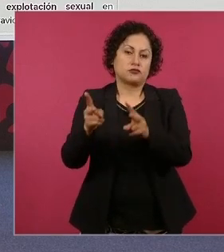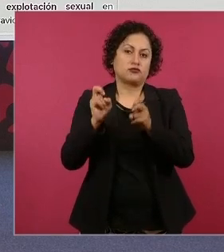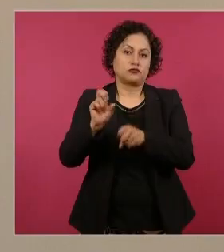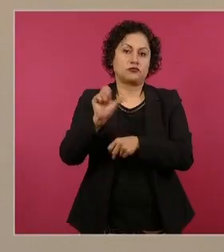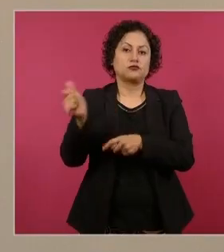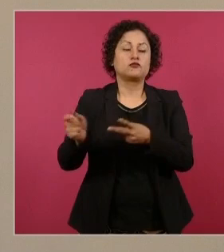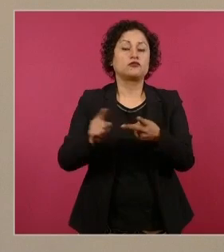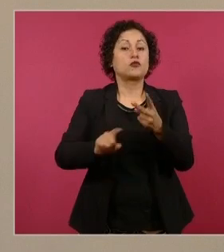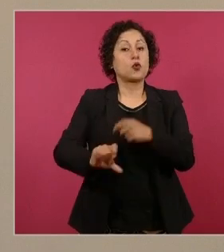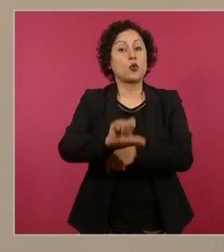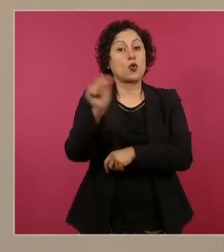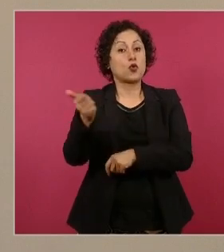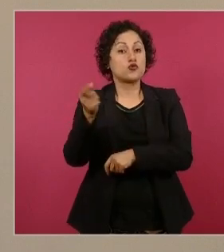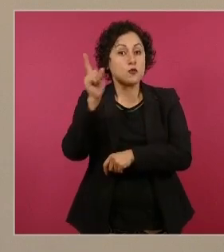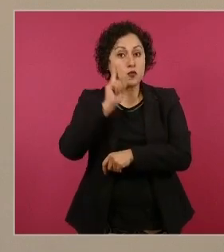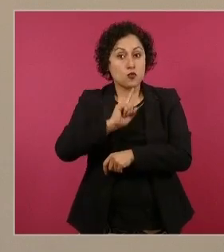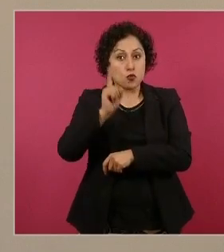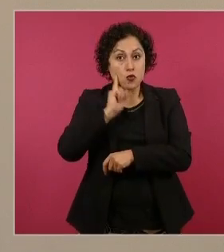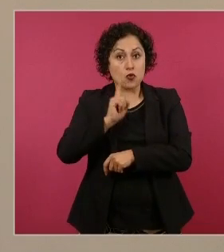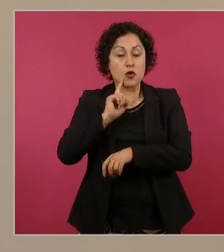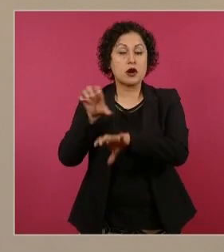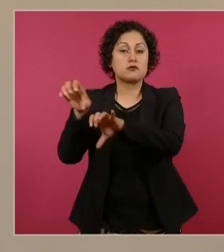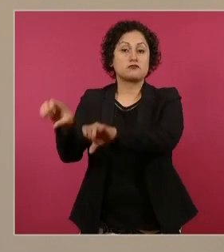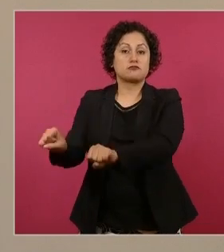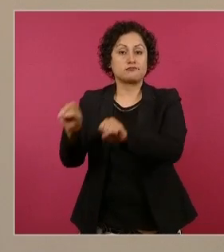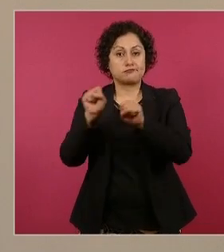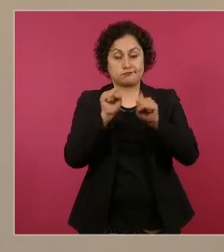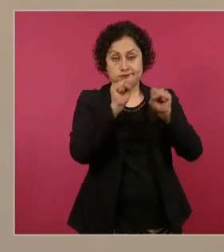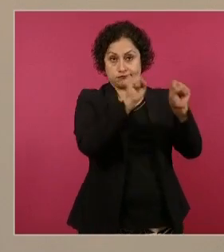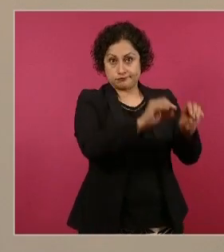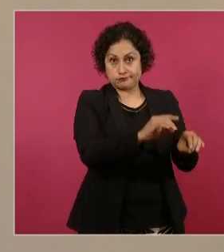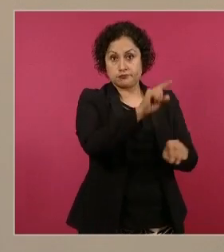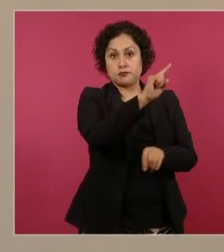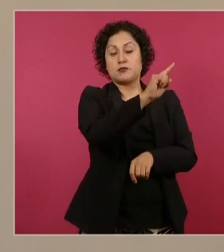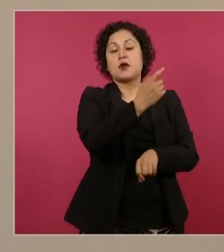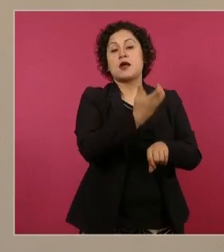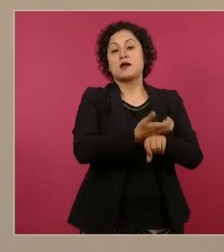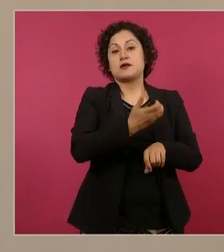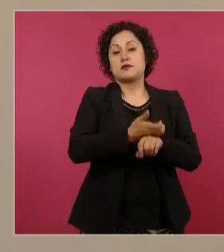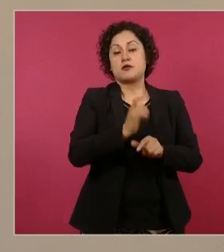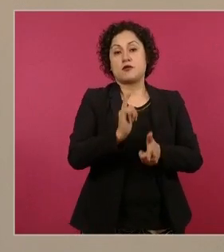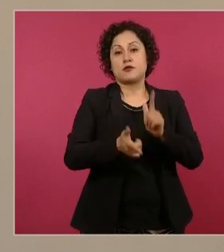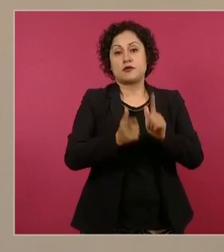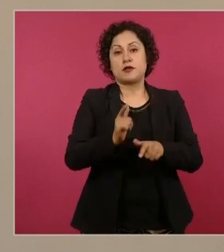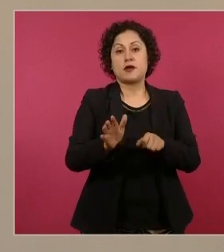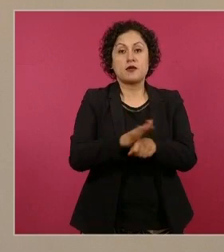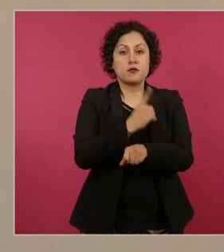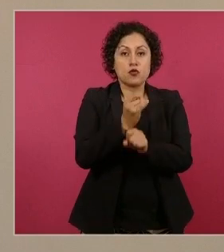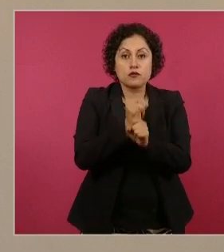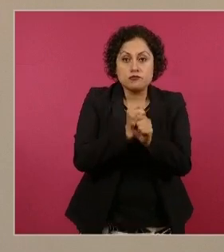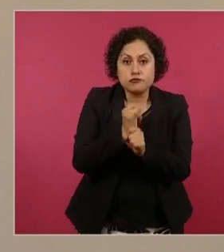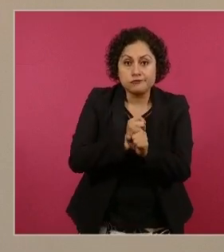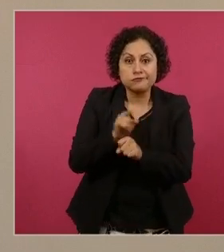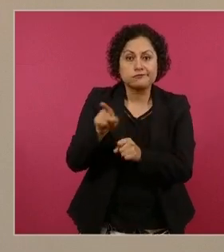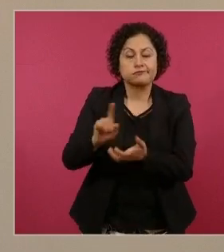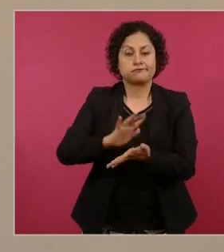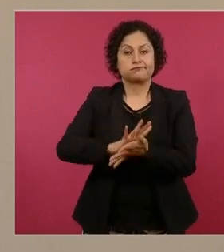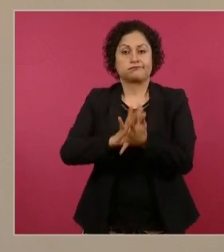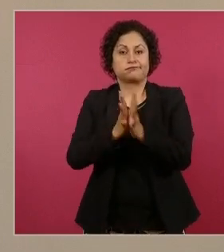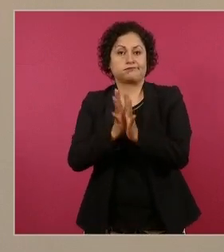una mexicana entregada a una corte del estado de Texas por asociación delictuosa y lavado de